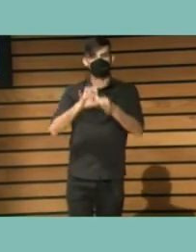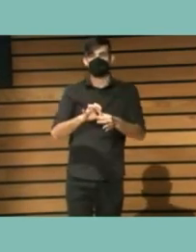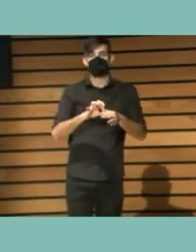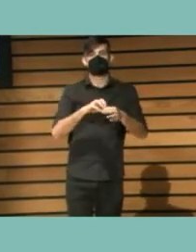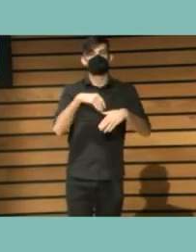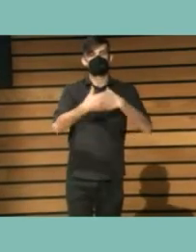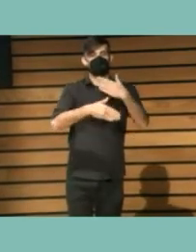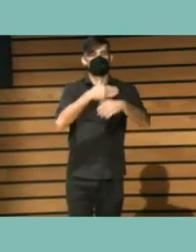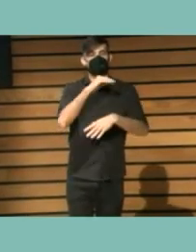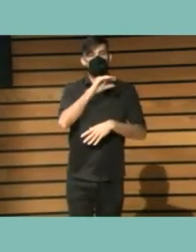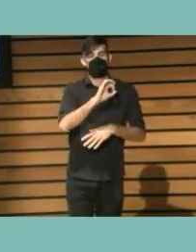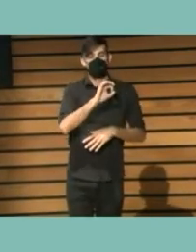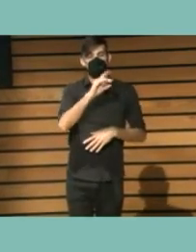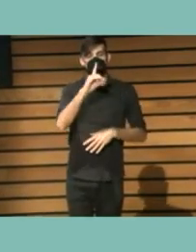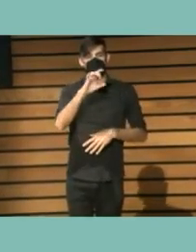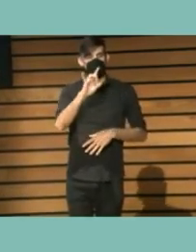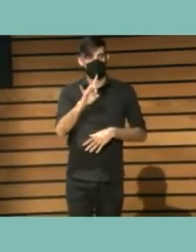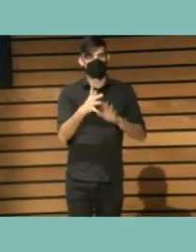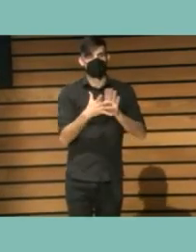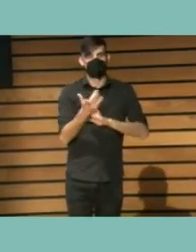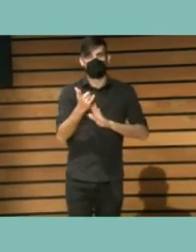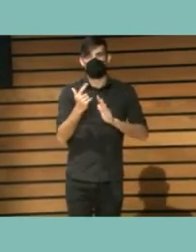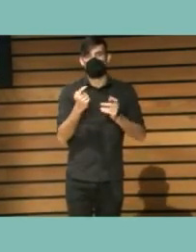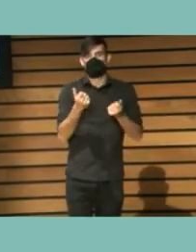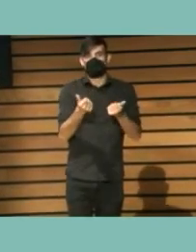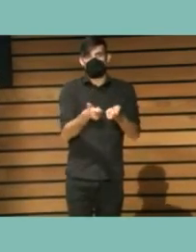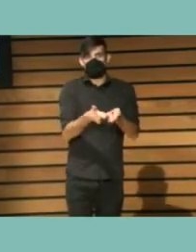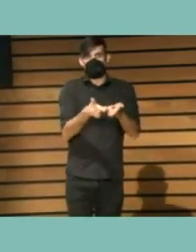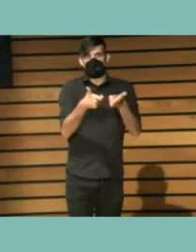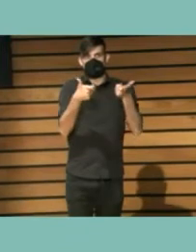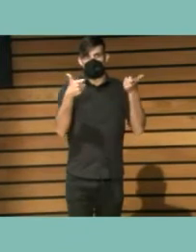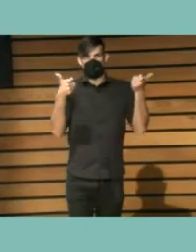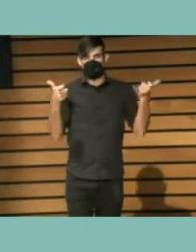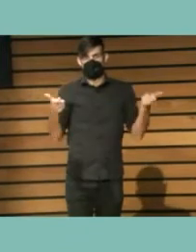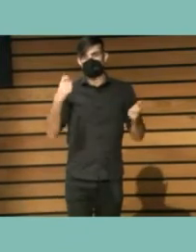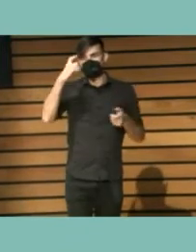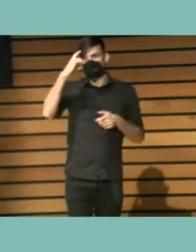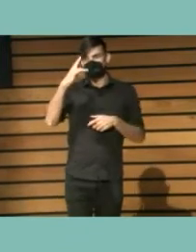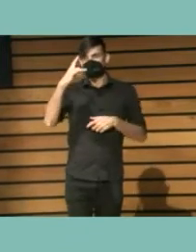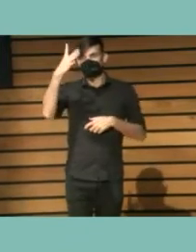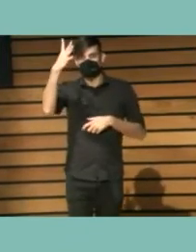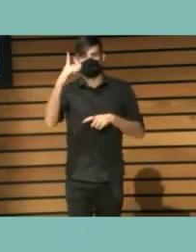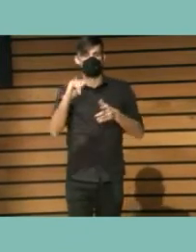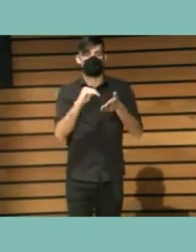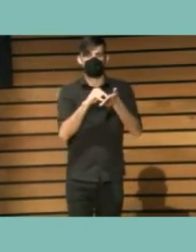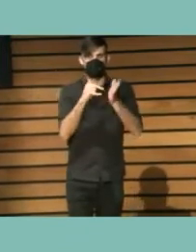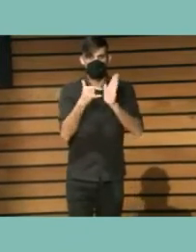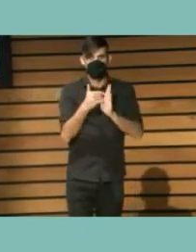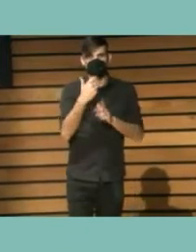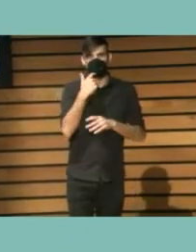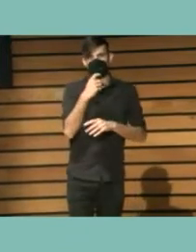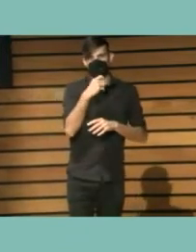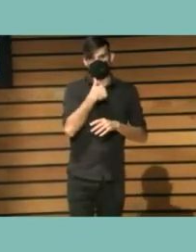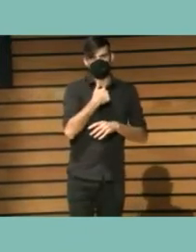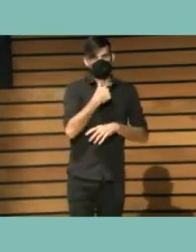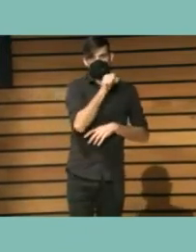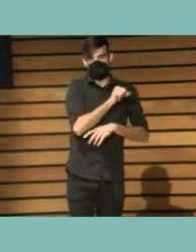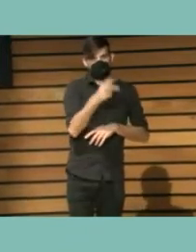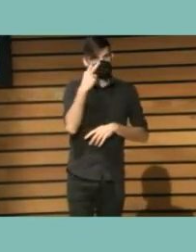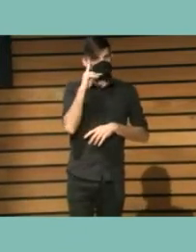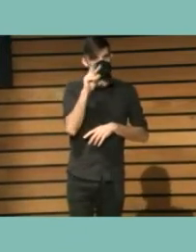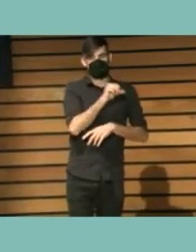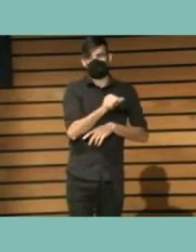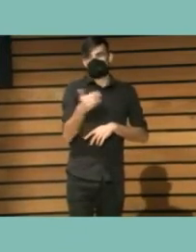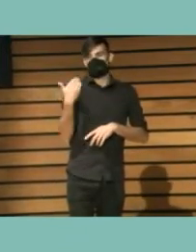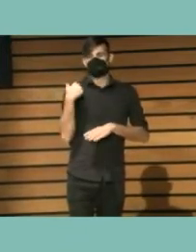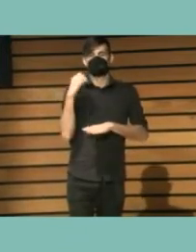ODS. Entonces, cada vez más encontrarás iniciativas relacionadas. Por ejemplo, yo la semana pasada di una